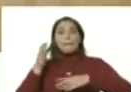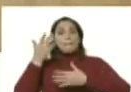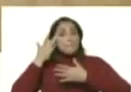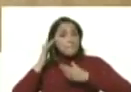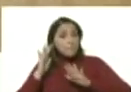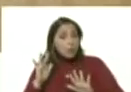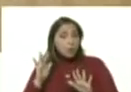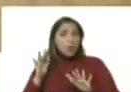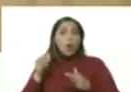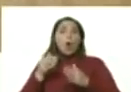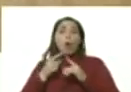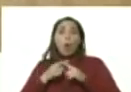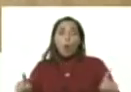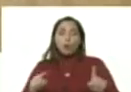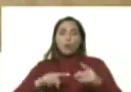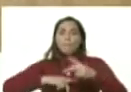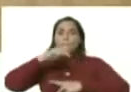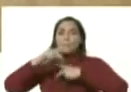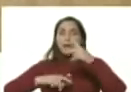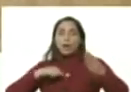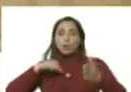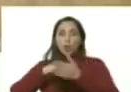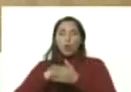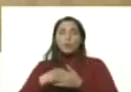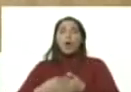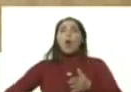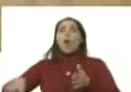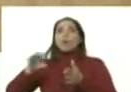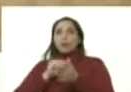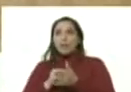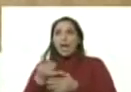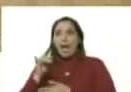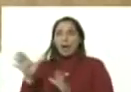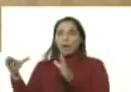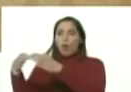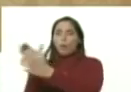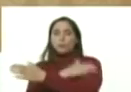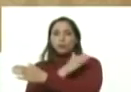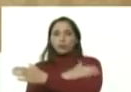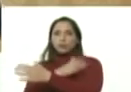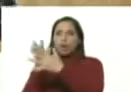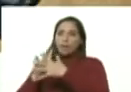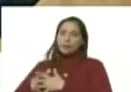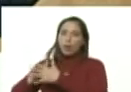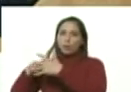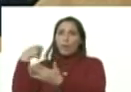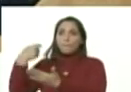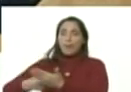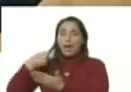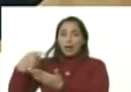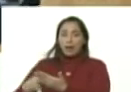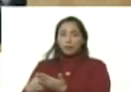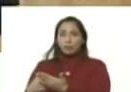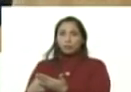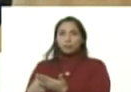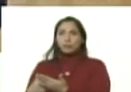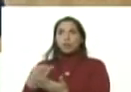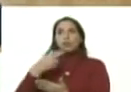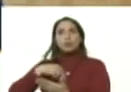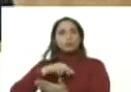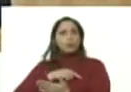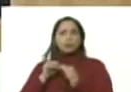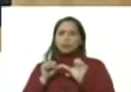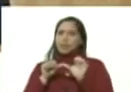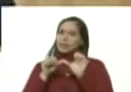golpista. Y de nuevo aparece allí la oposición, los Estados Unidos financiando, bueno. Nosotros